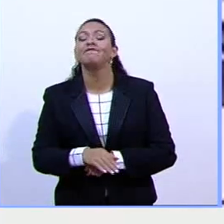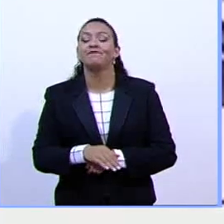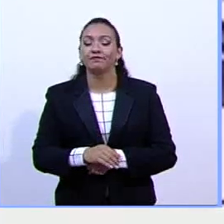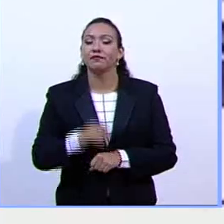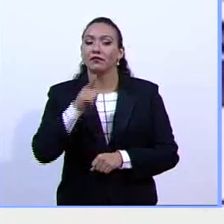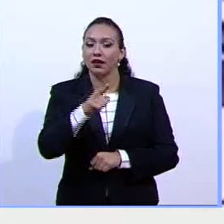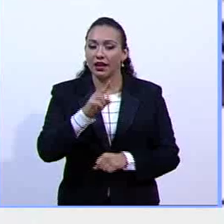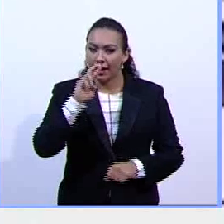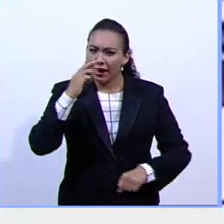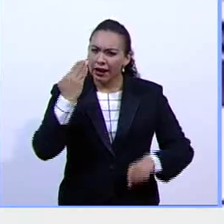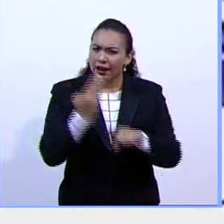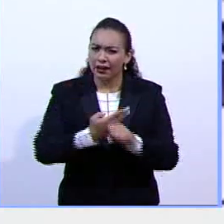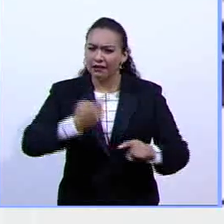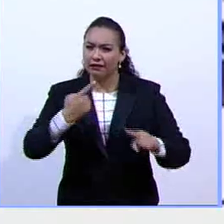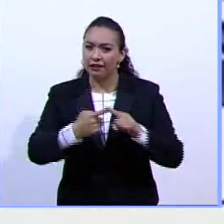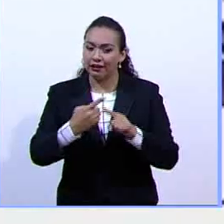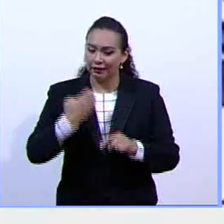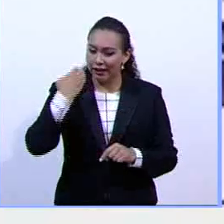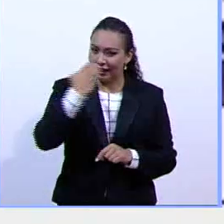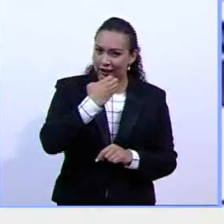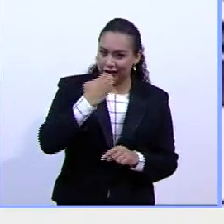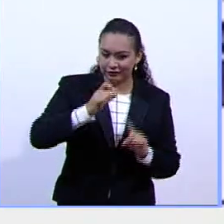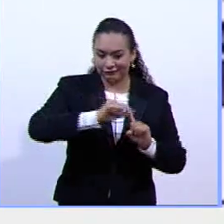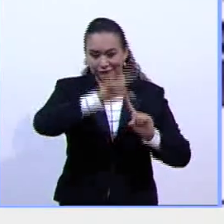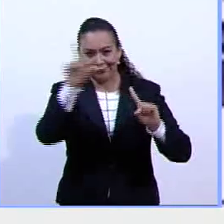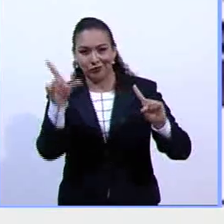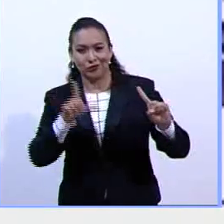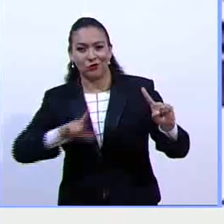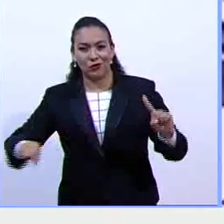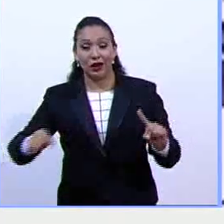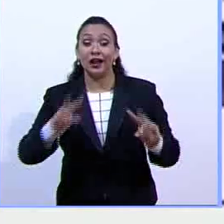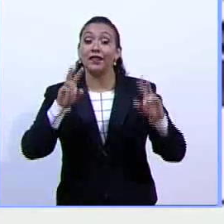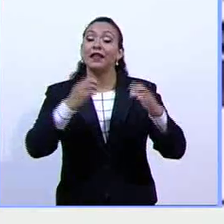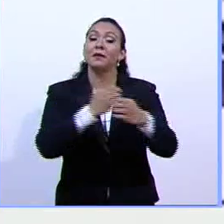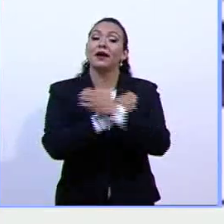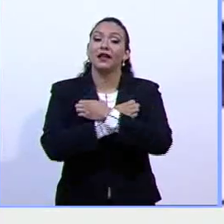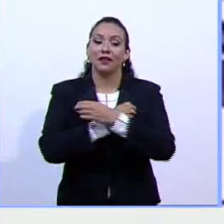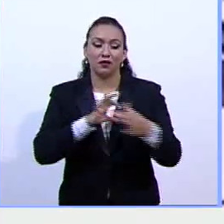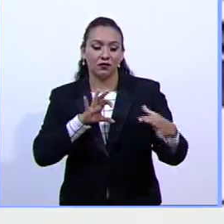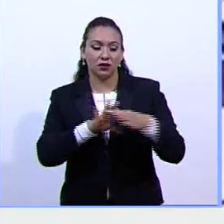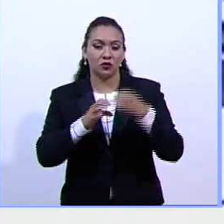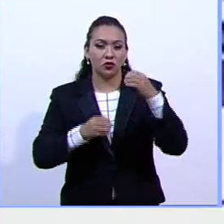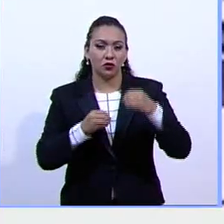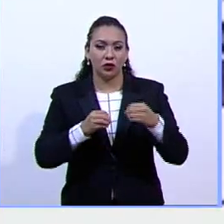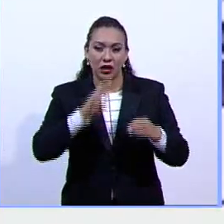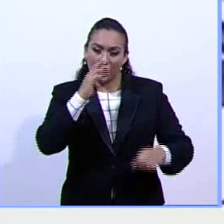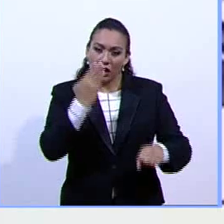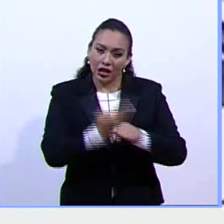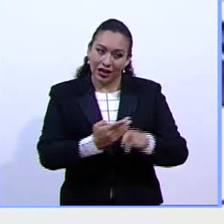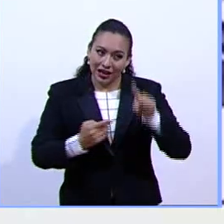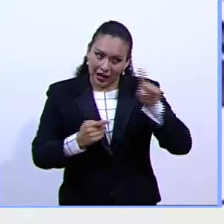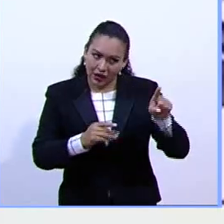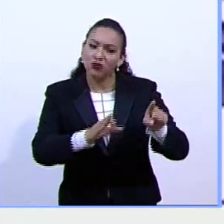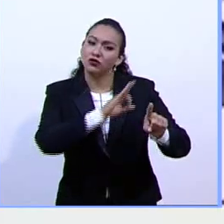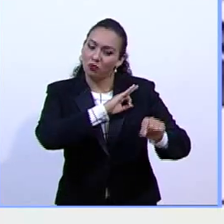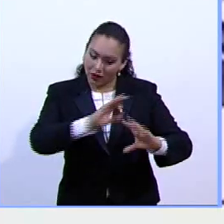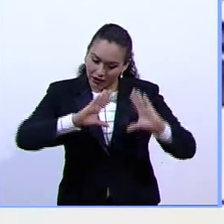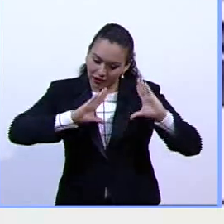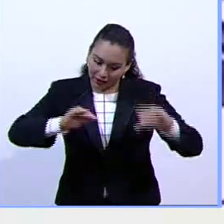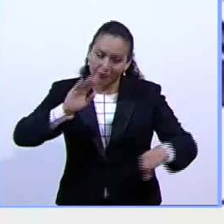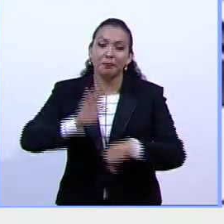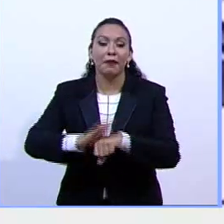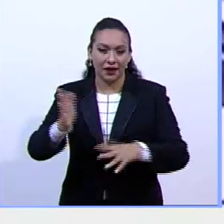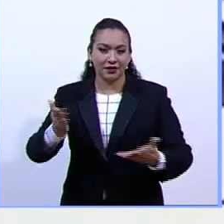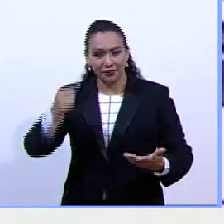la responsabilidad de la Academia Mexicana en términos de justicia puede dar